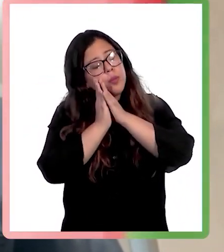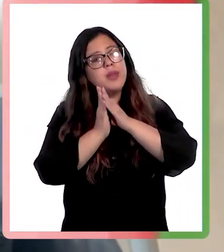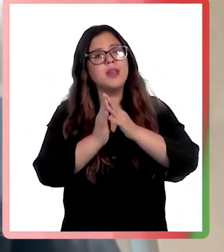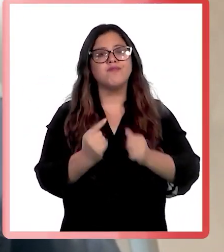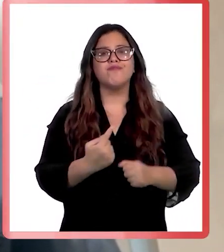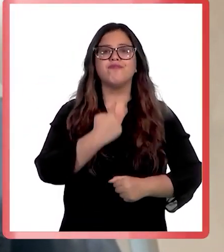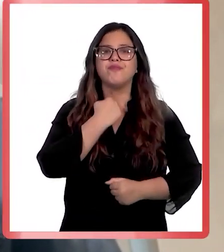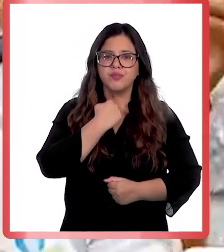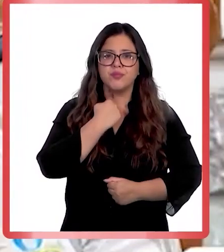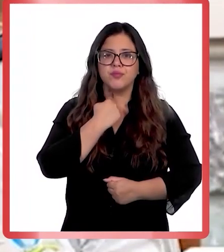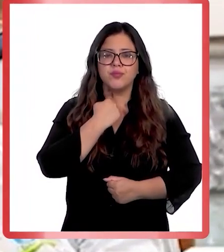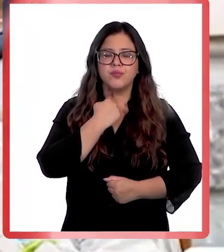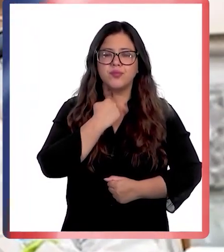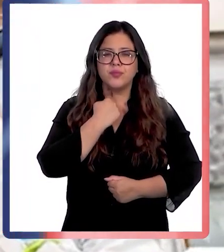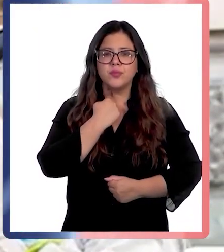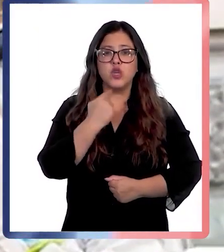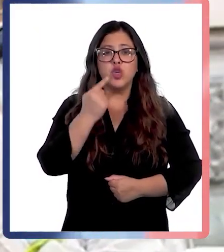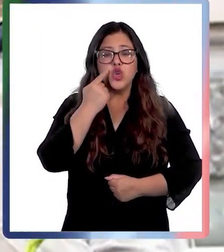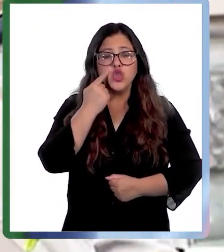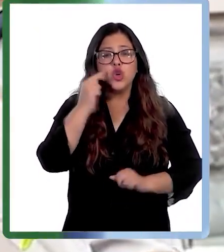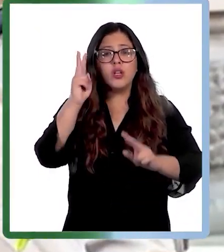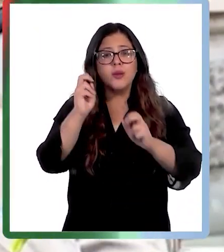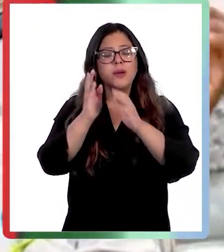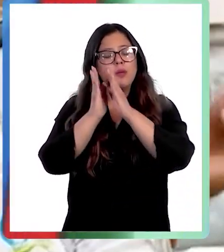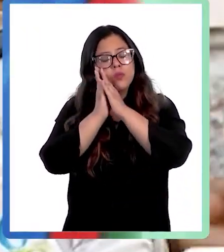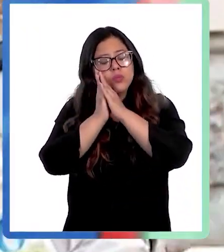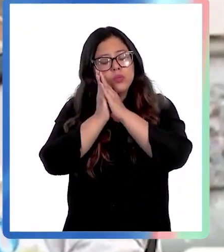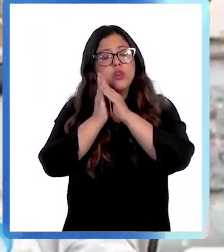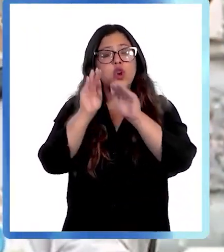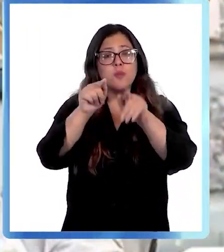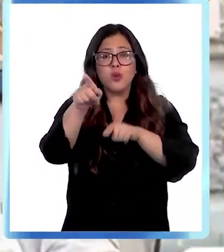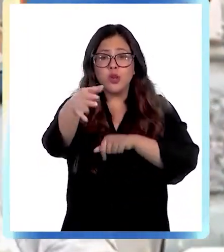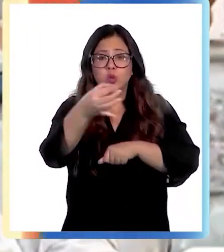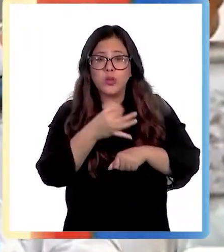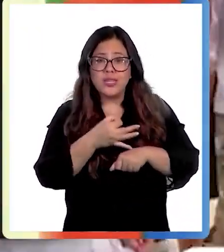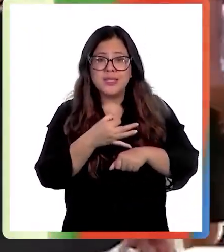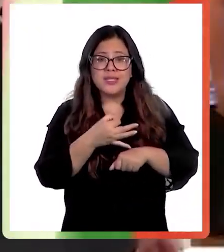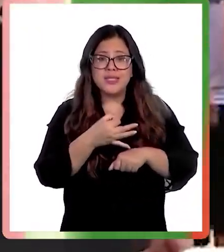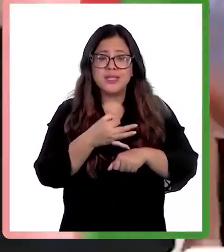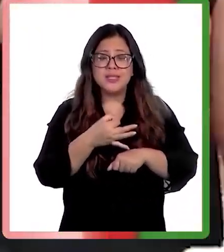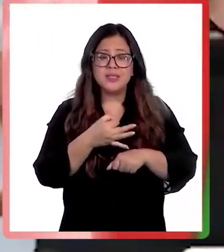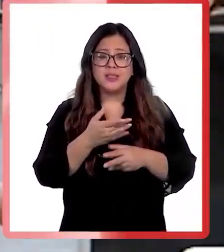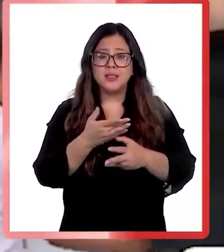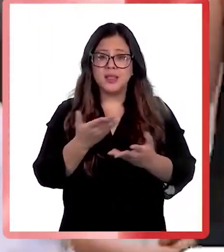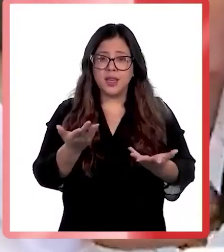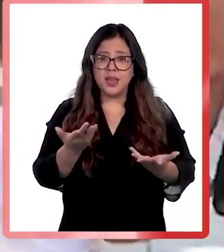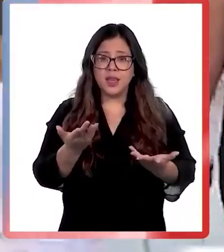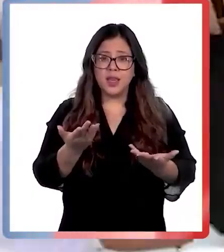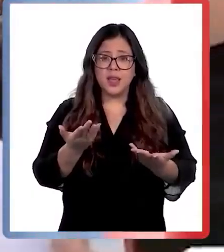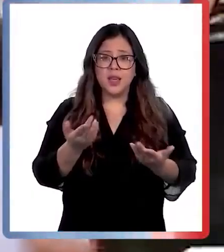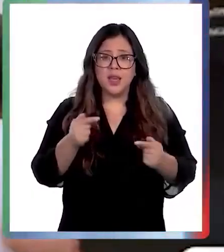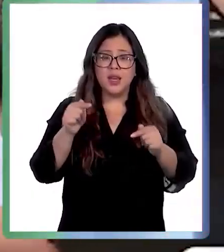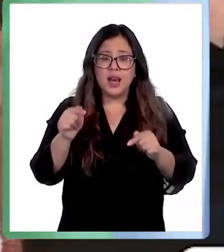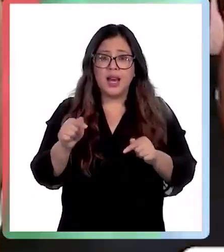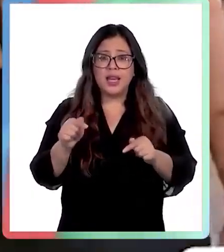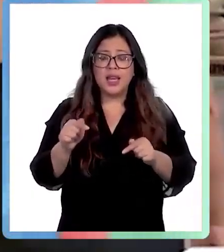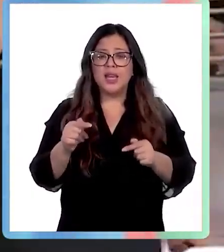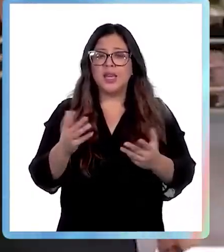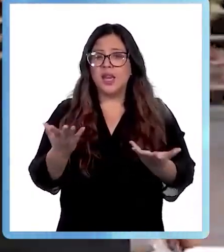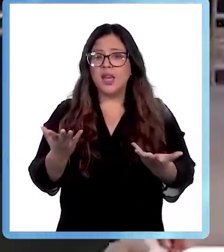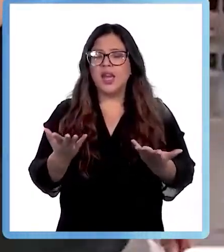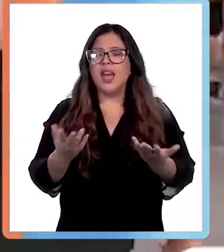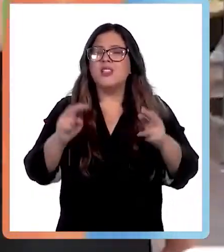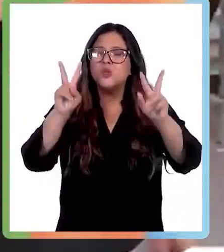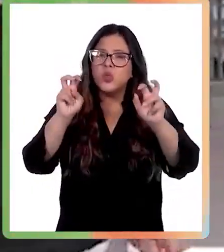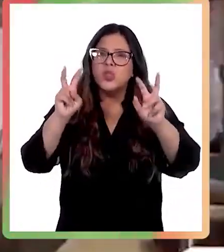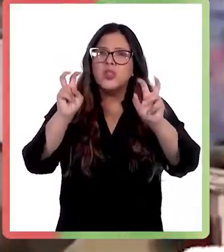De todas maneras, el sueño, como tú dijiste inicial y en la pregunta previa, el sueño no tiene discusión. El sueño